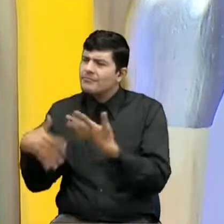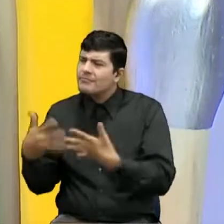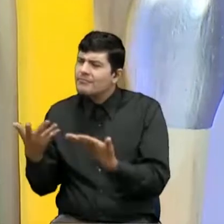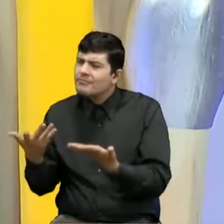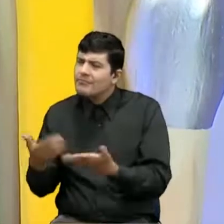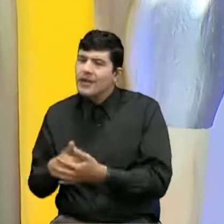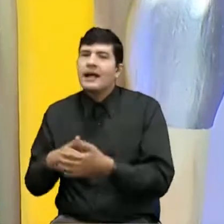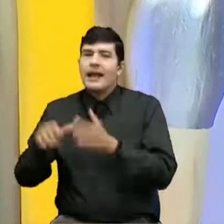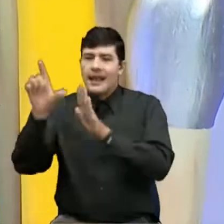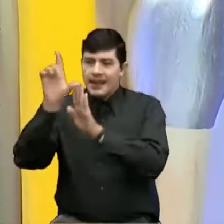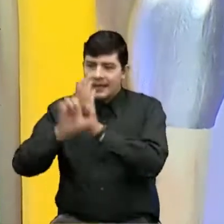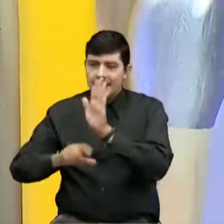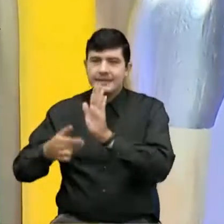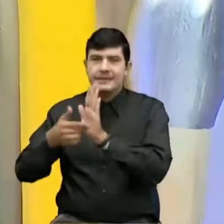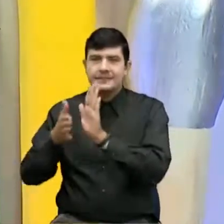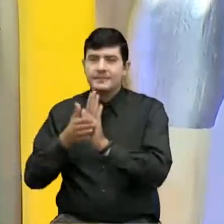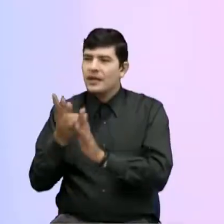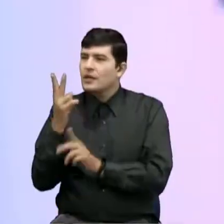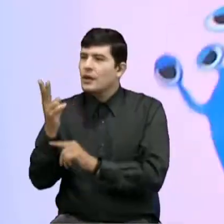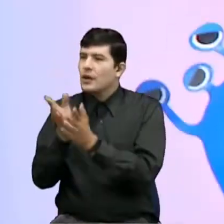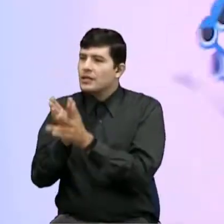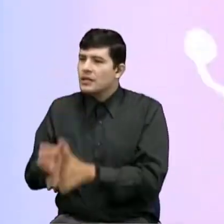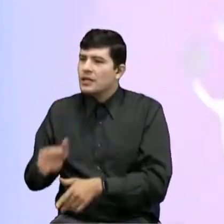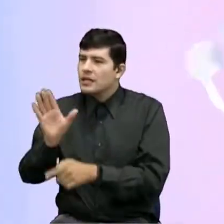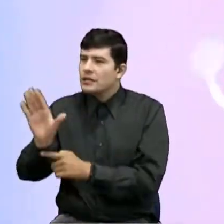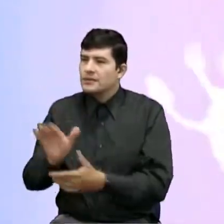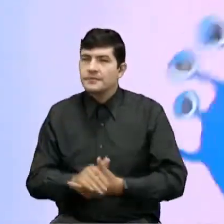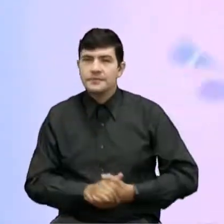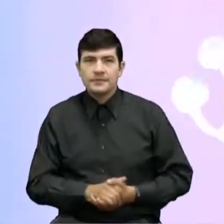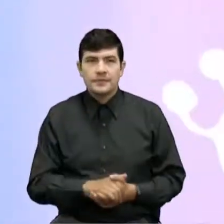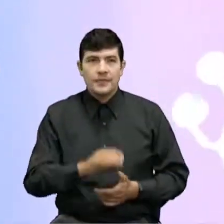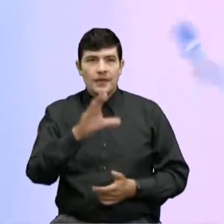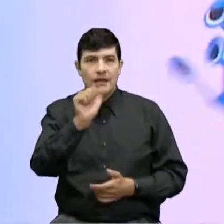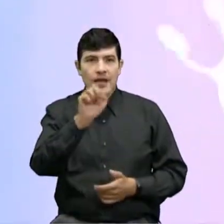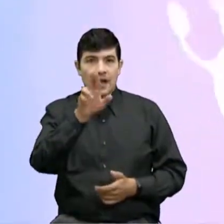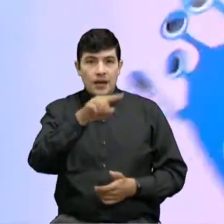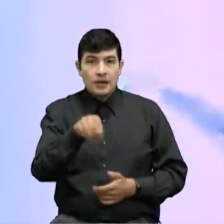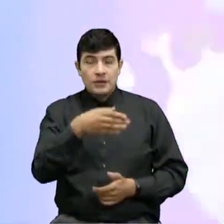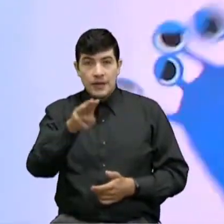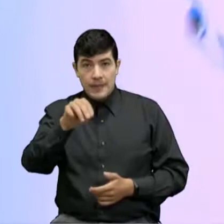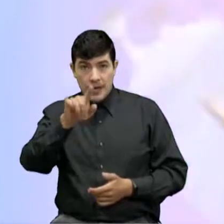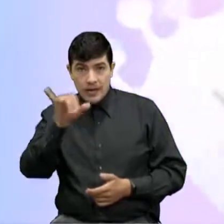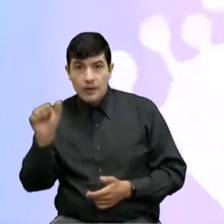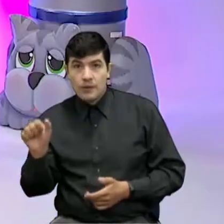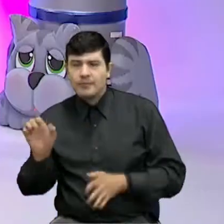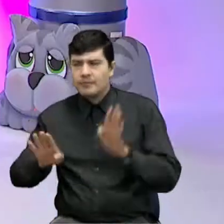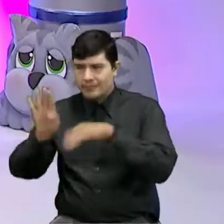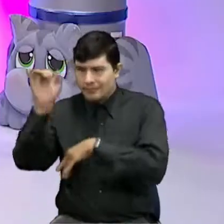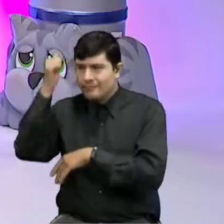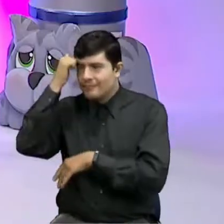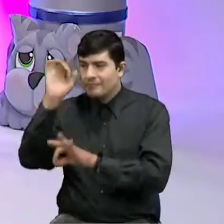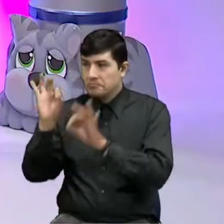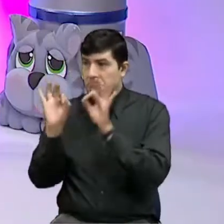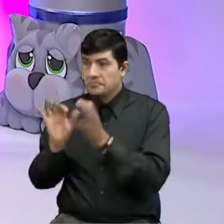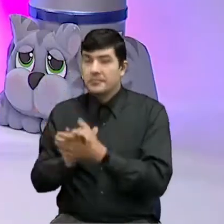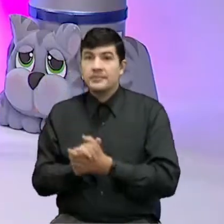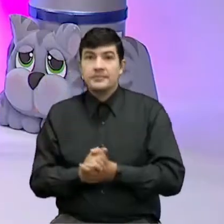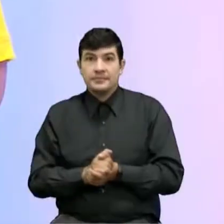pasar lista. A ver, dos estudiantes suyos por allí. ¿Carlos Mario vino? Presente, profe. Muy bien.